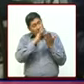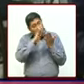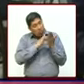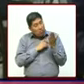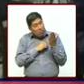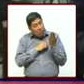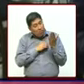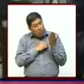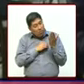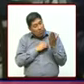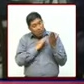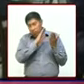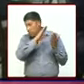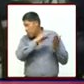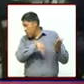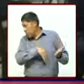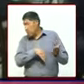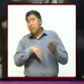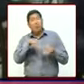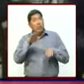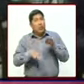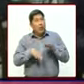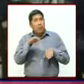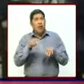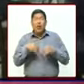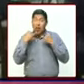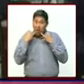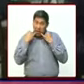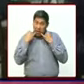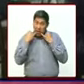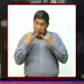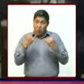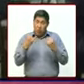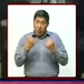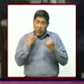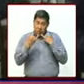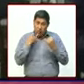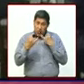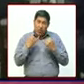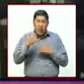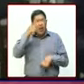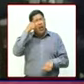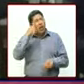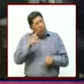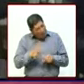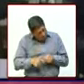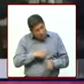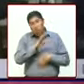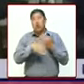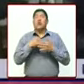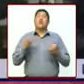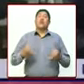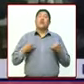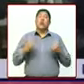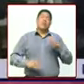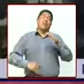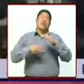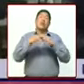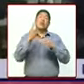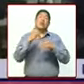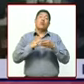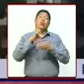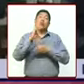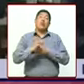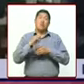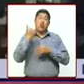son las plataformas que ellos consumen para dar esta información que es muy importante. Recuerden, todos los jóvenes que cumplen 18 años hasta el 1